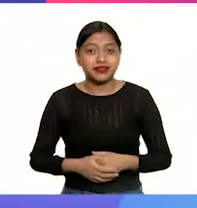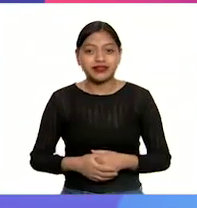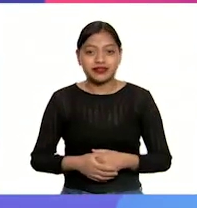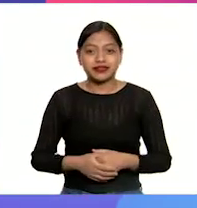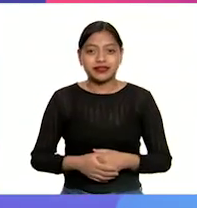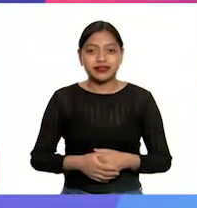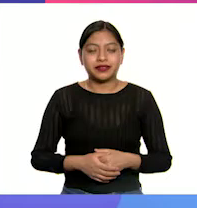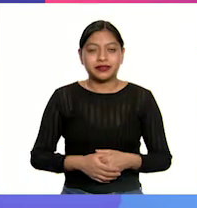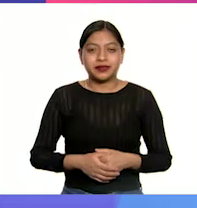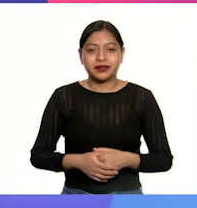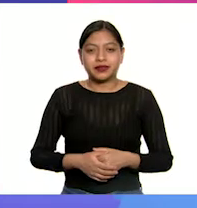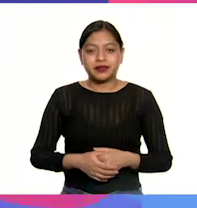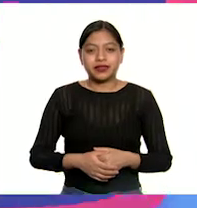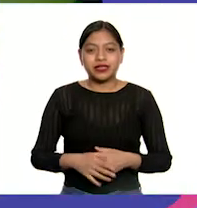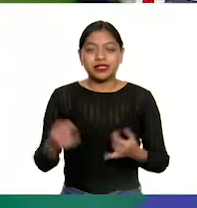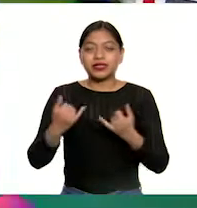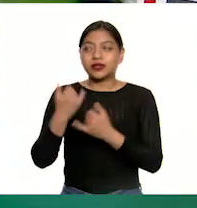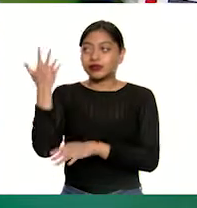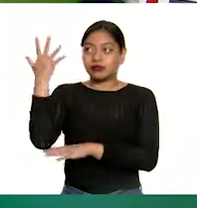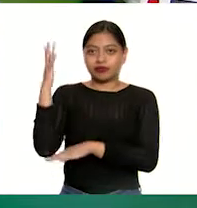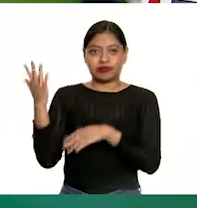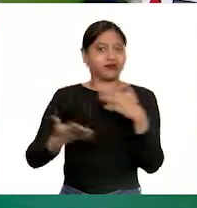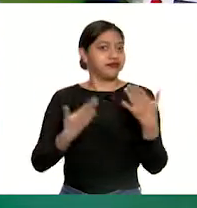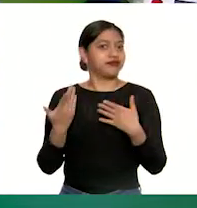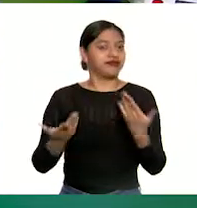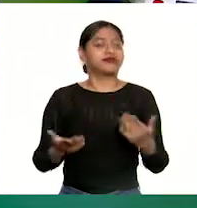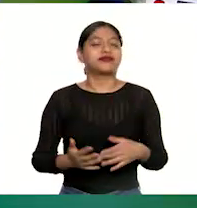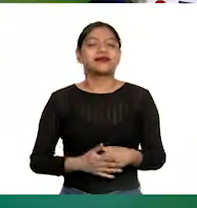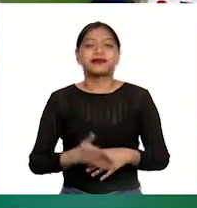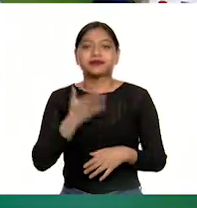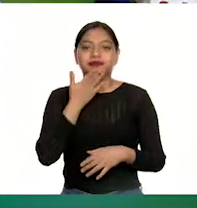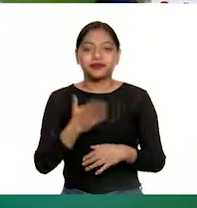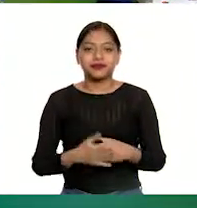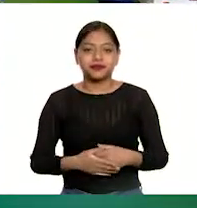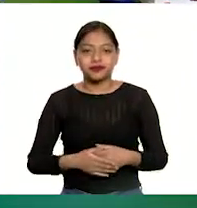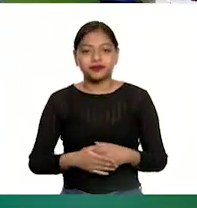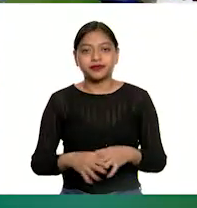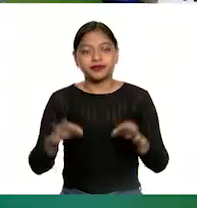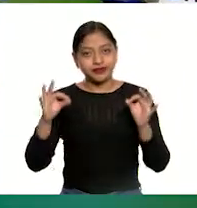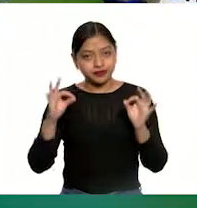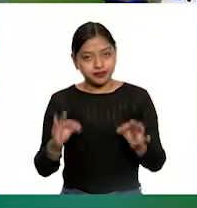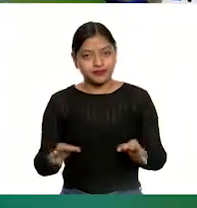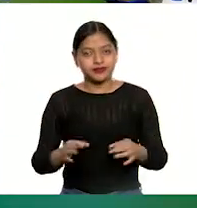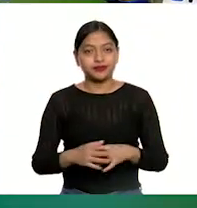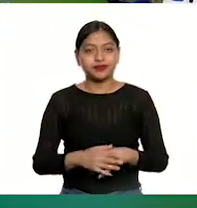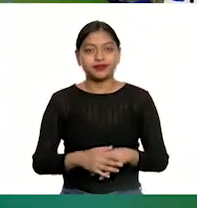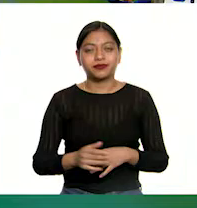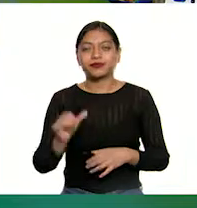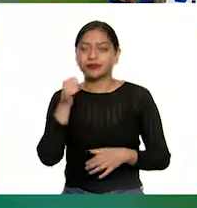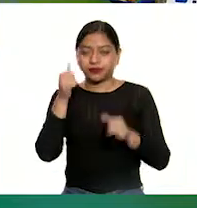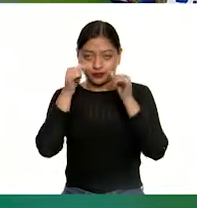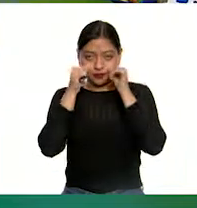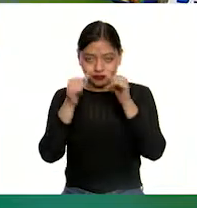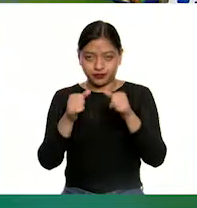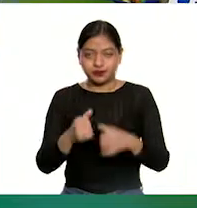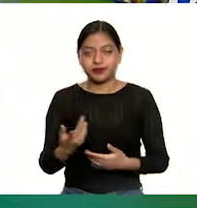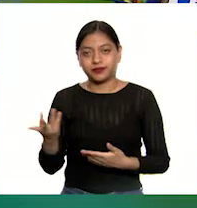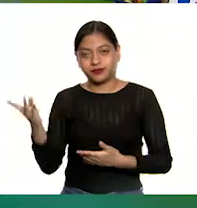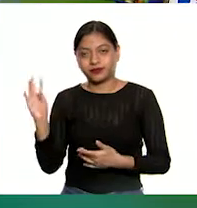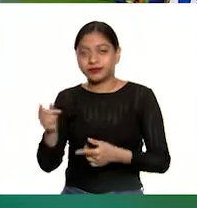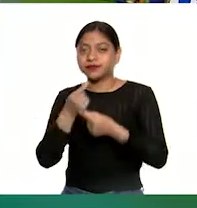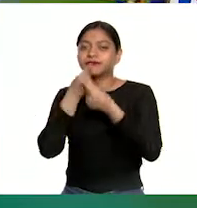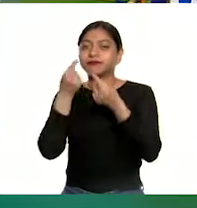todo el tiempo. Hablando todo y el árbol, ¿verdad? Excelente. Pues vamos a escuchar a las niñas y a los